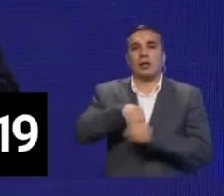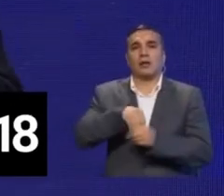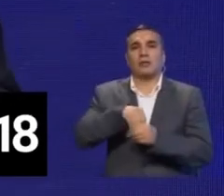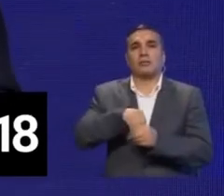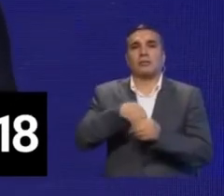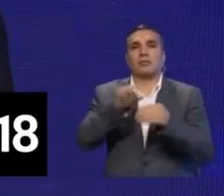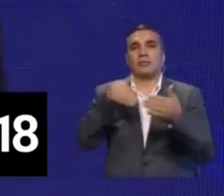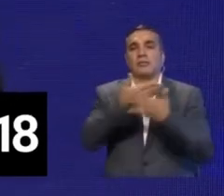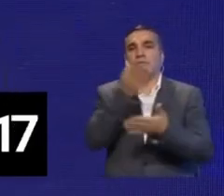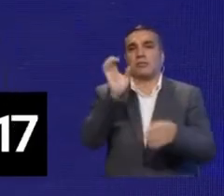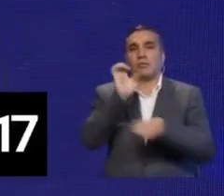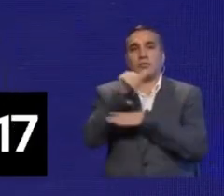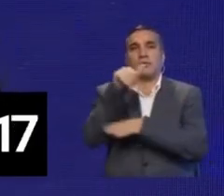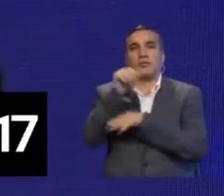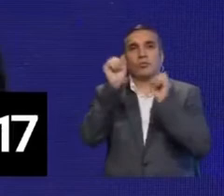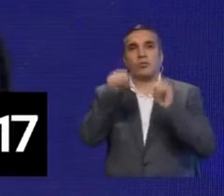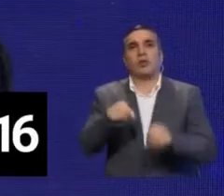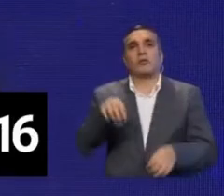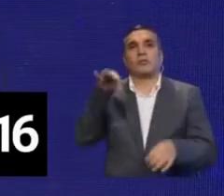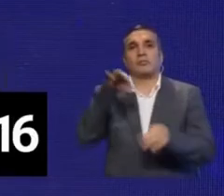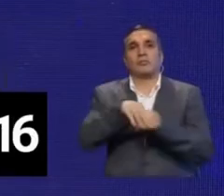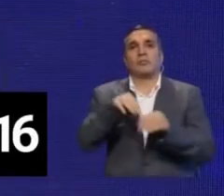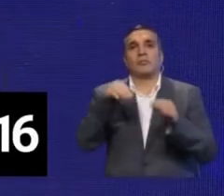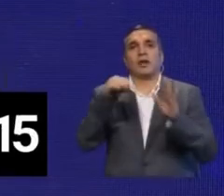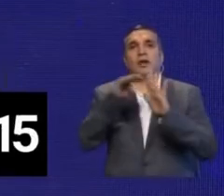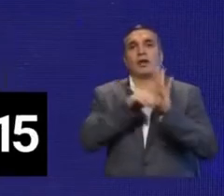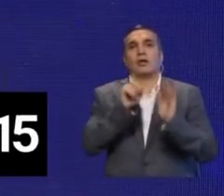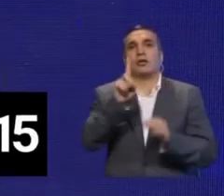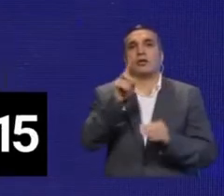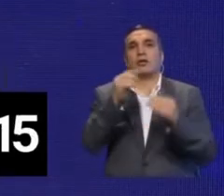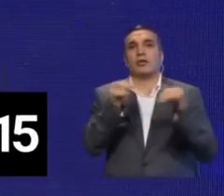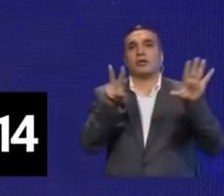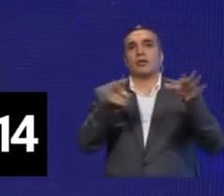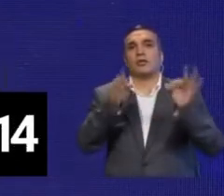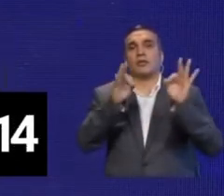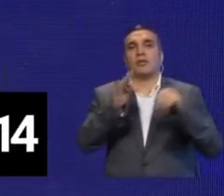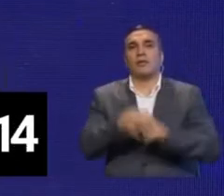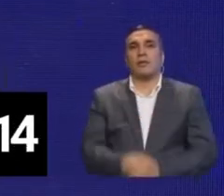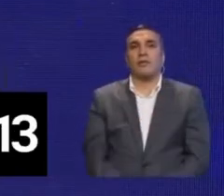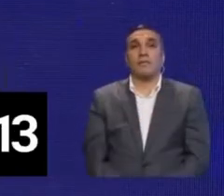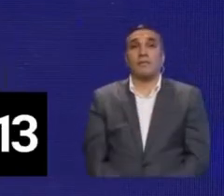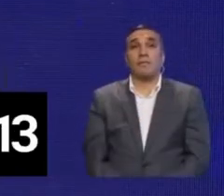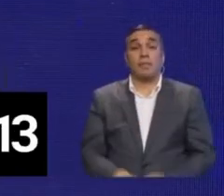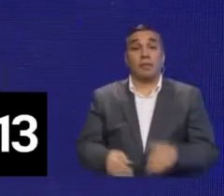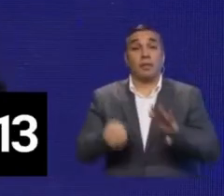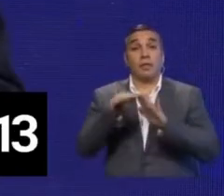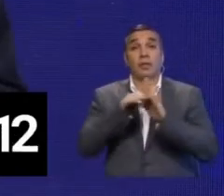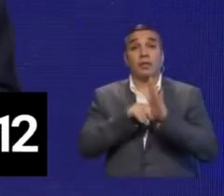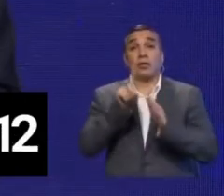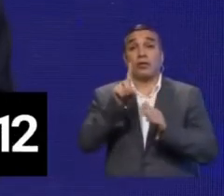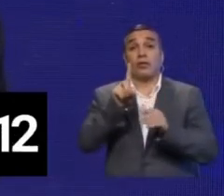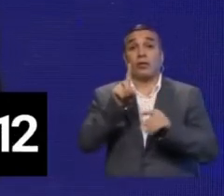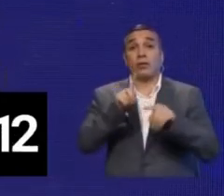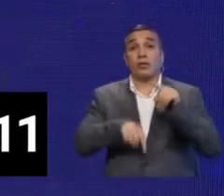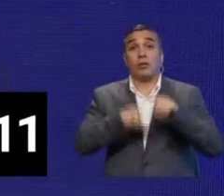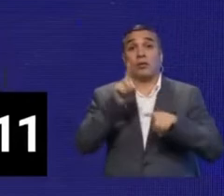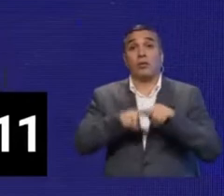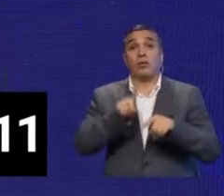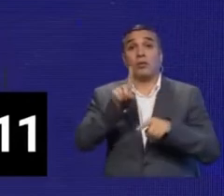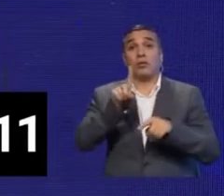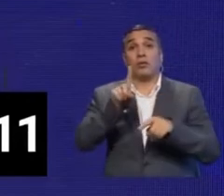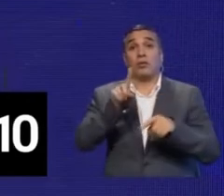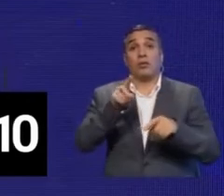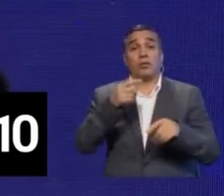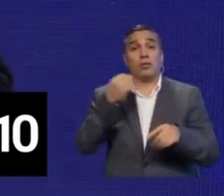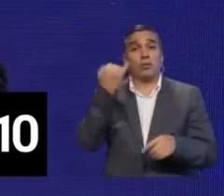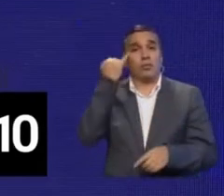ustedes ecuatorianos van a poder optar por la lista 1 este 7 de febrero. La lista de un compañero, de un